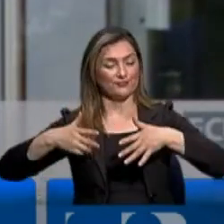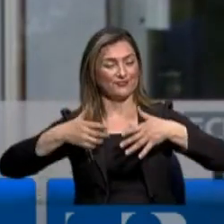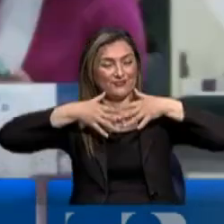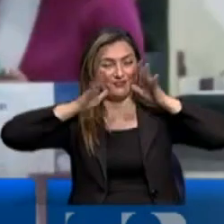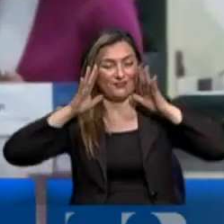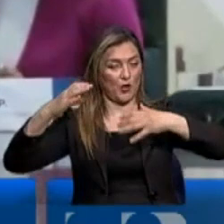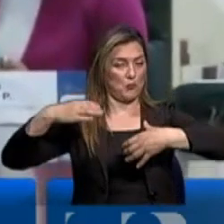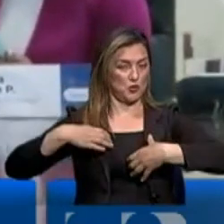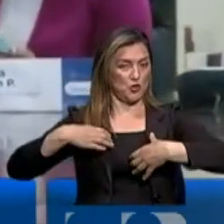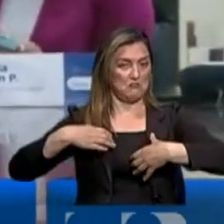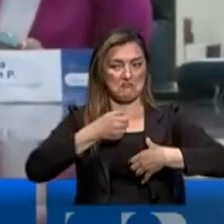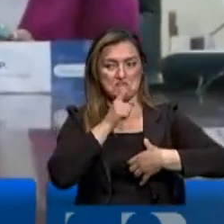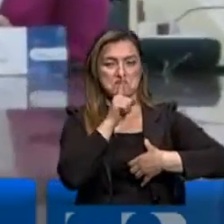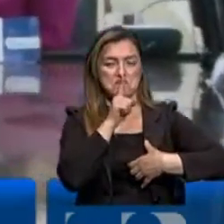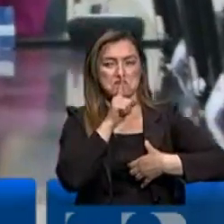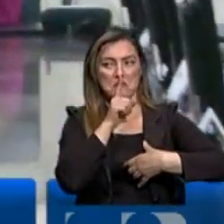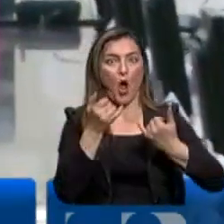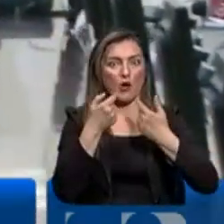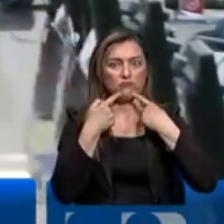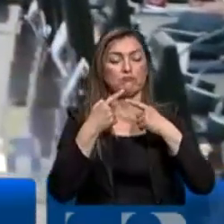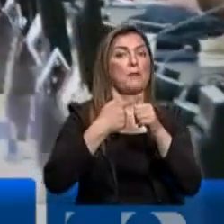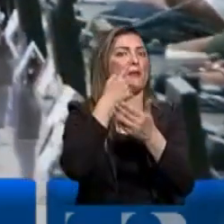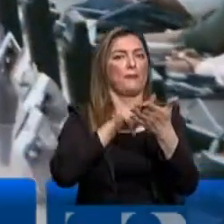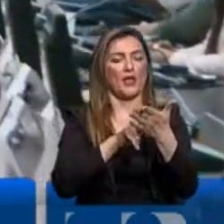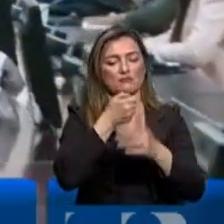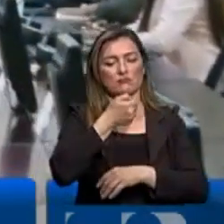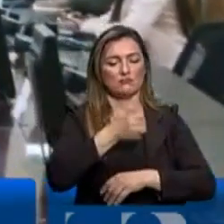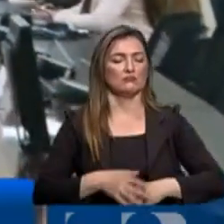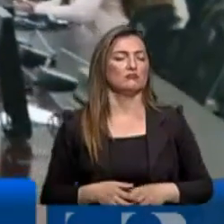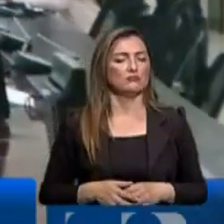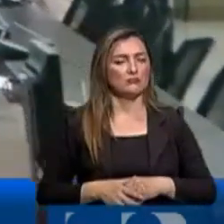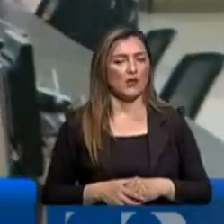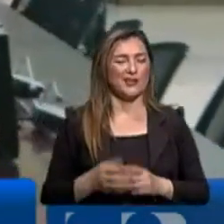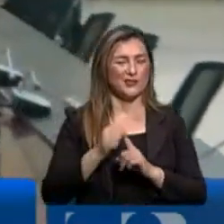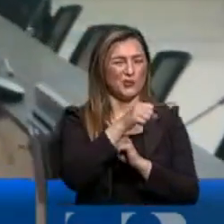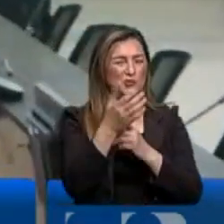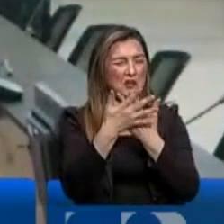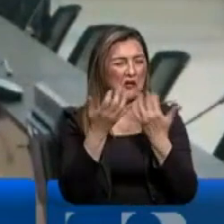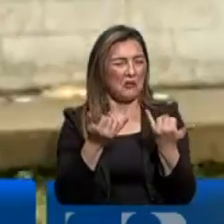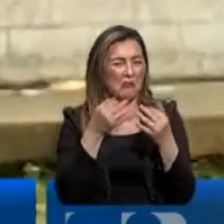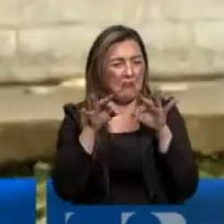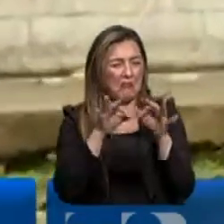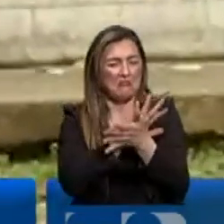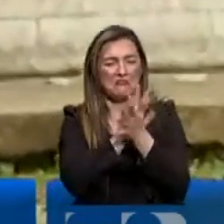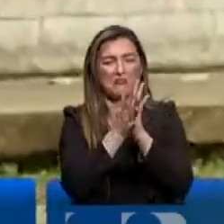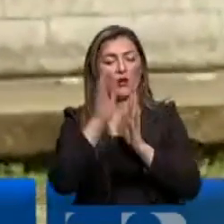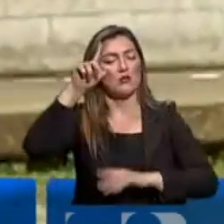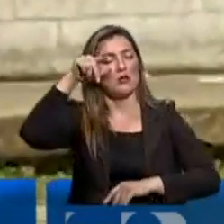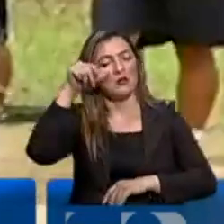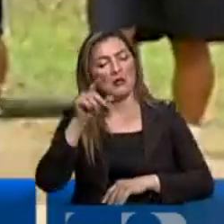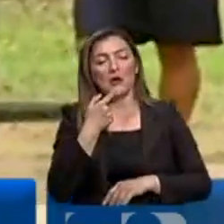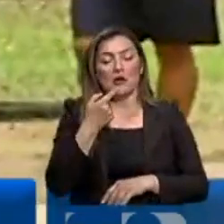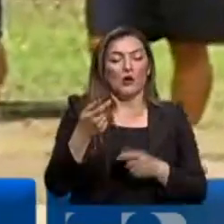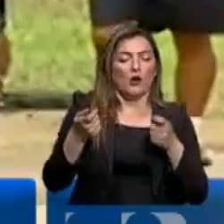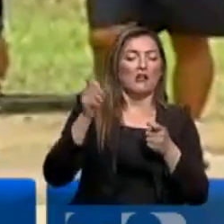fue posesionado, hoy no se refirió a cuál es la situación actual de las cárceles del país. Tampoco mencionó si el Estado ya tiene